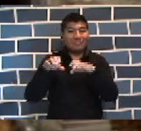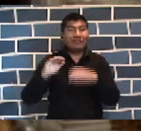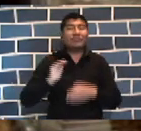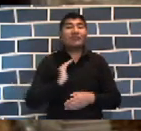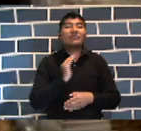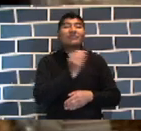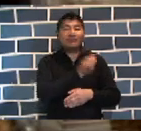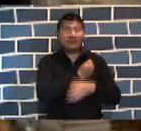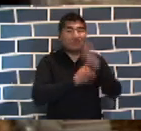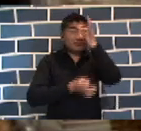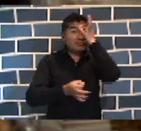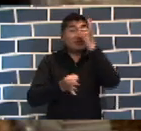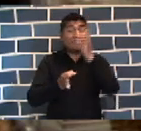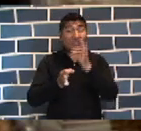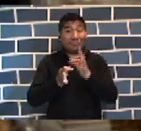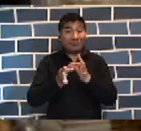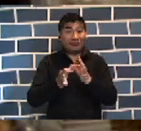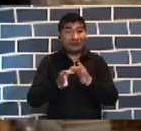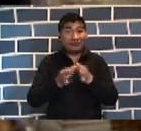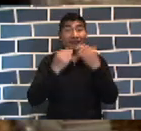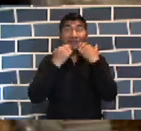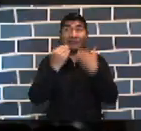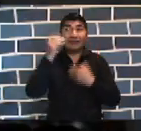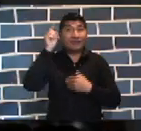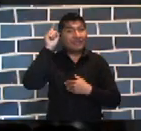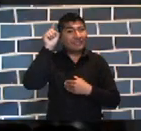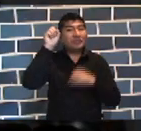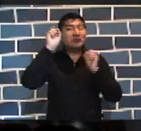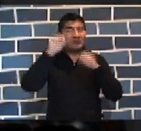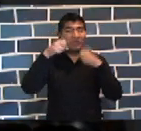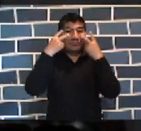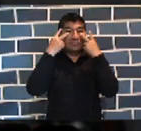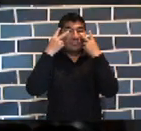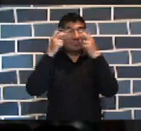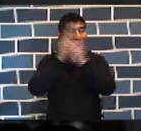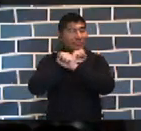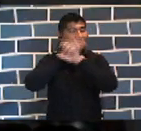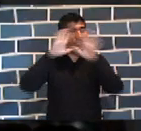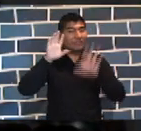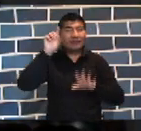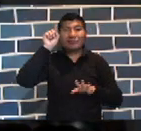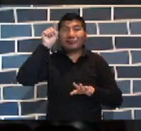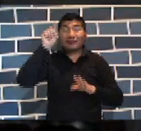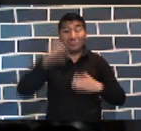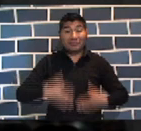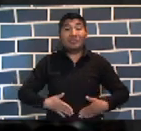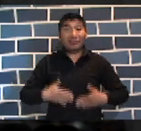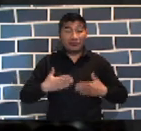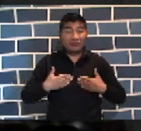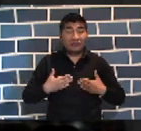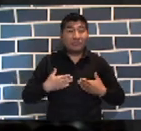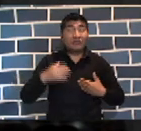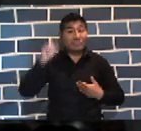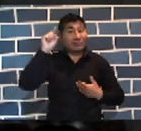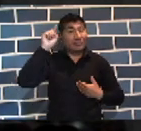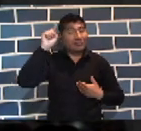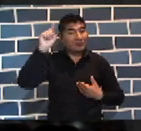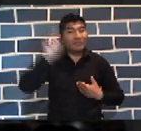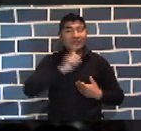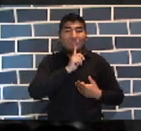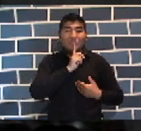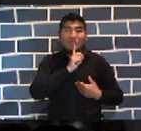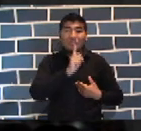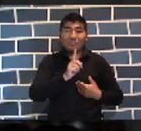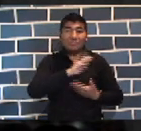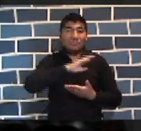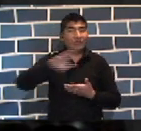fe, ya que gracias a ella podemos ver que Él está vivo y está presente